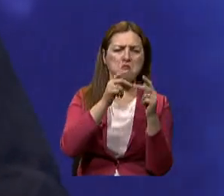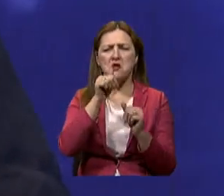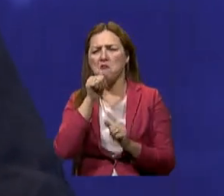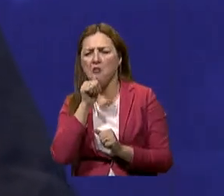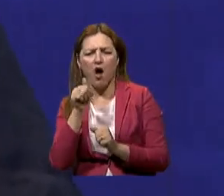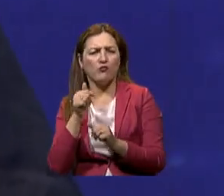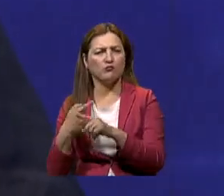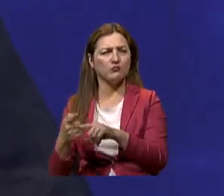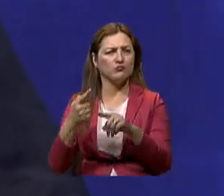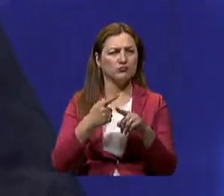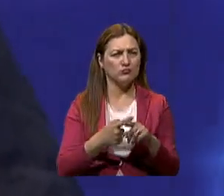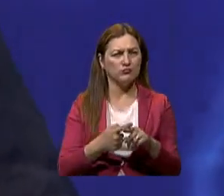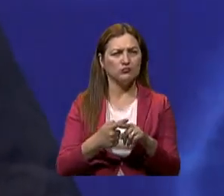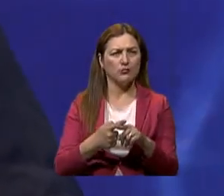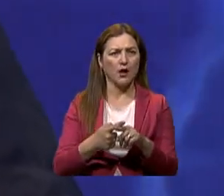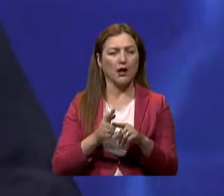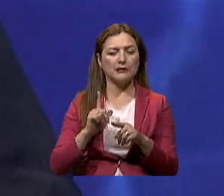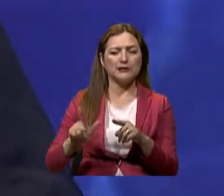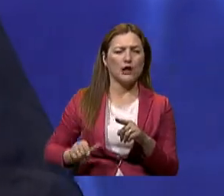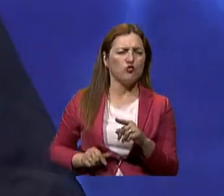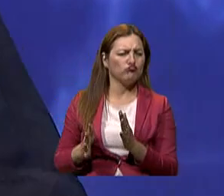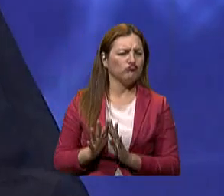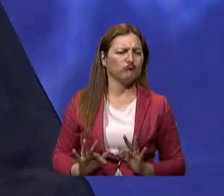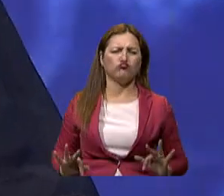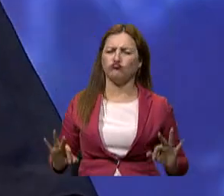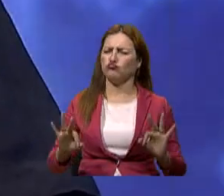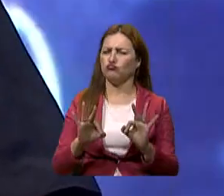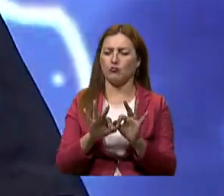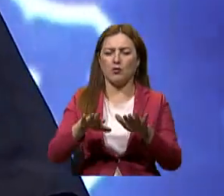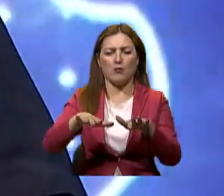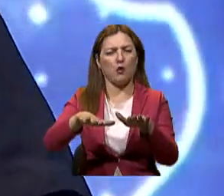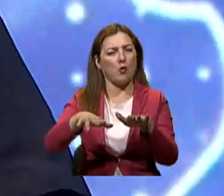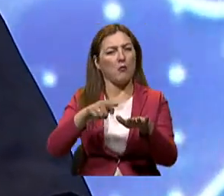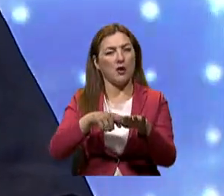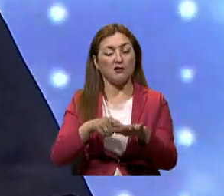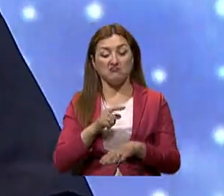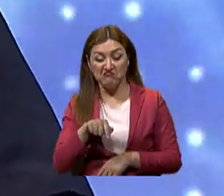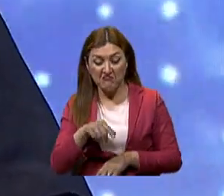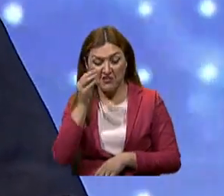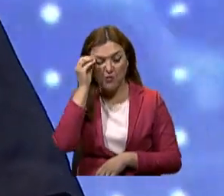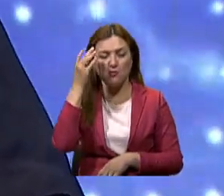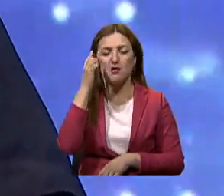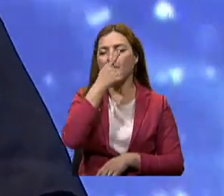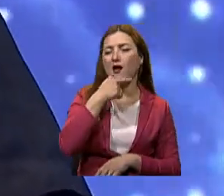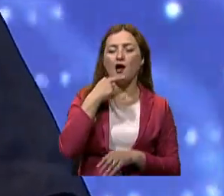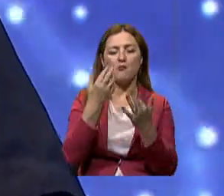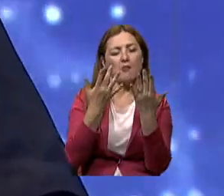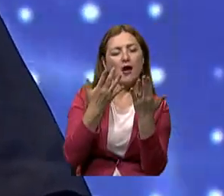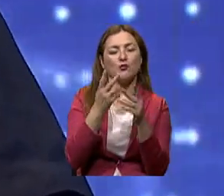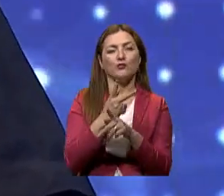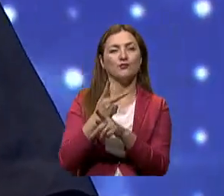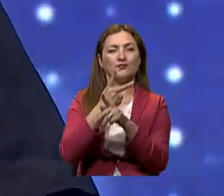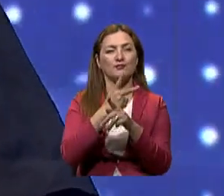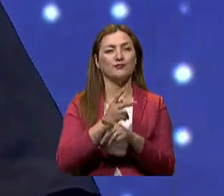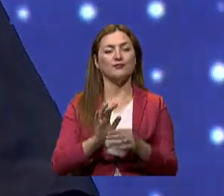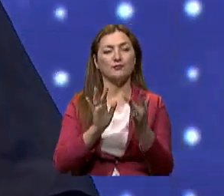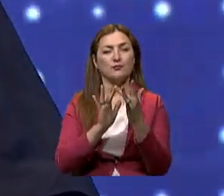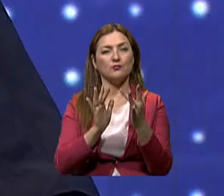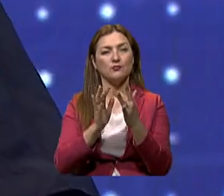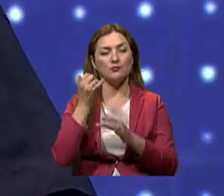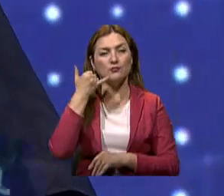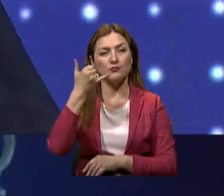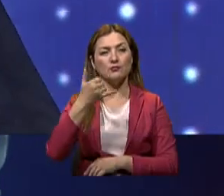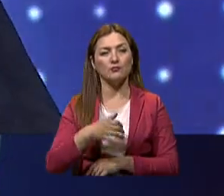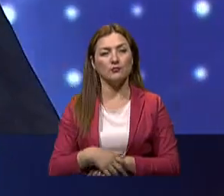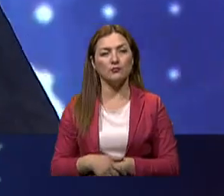privada, porque es una parte de la salud y los pies es la parte que más nos descuidamos. Nos podemos cuidar la cara, las manos, pero los pies es lo último. Don Javier. Claro,